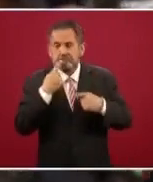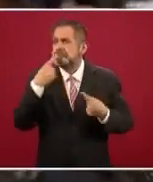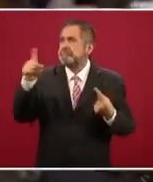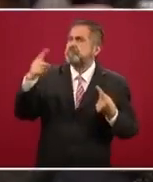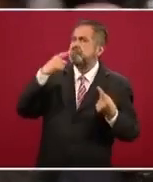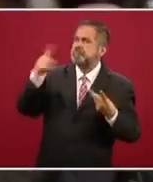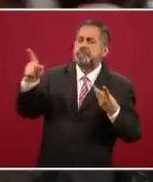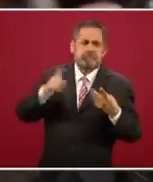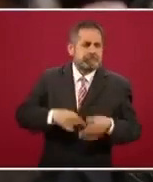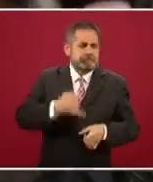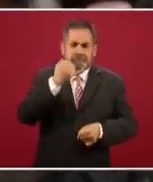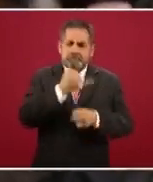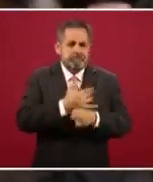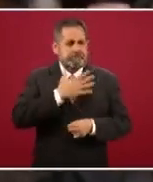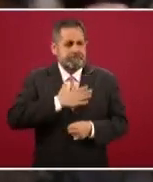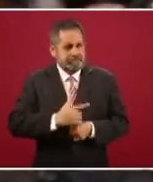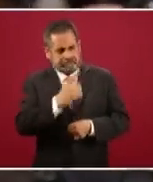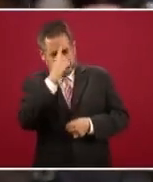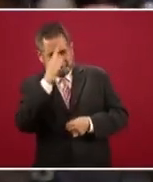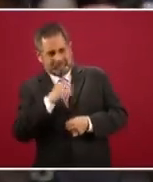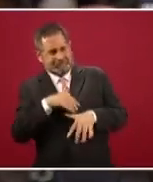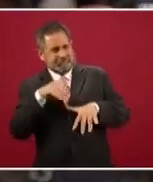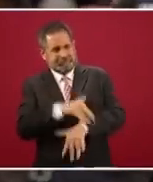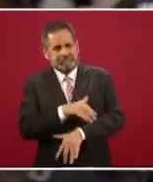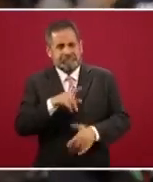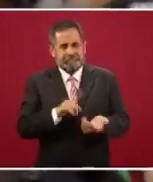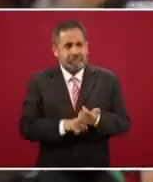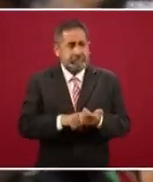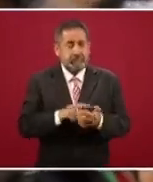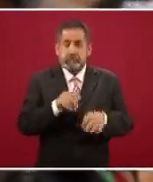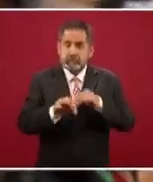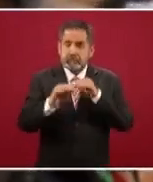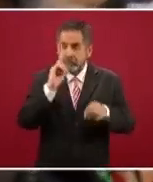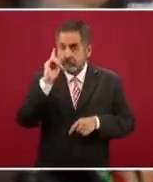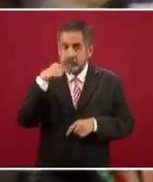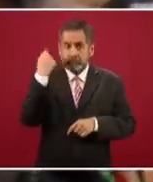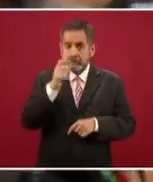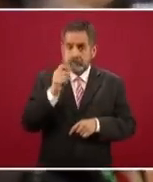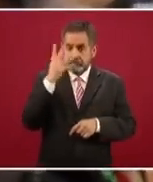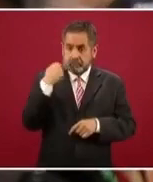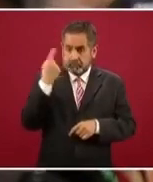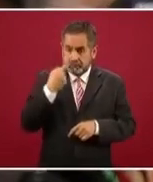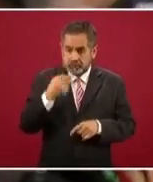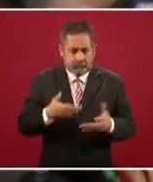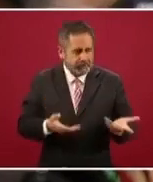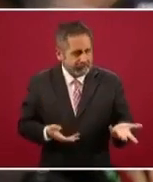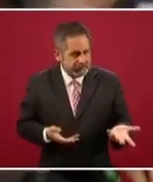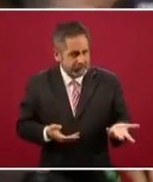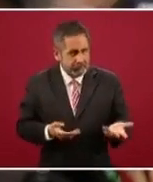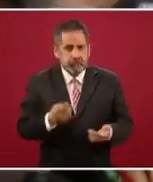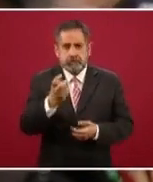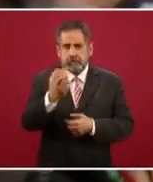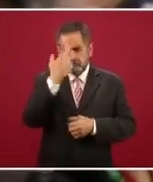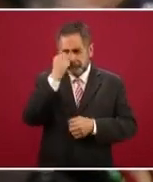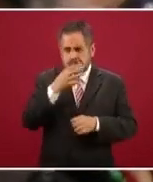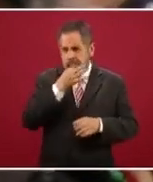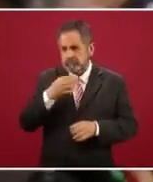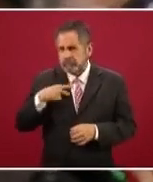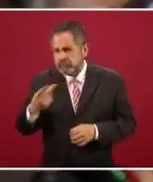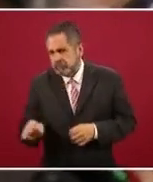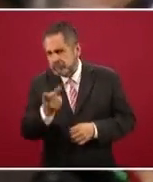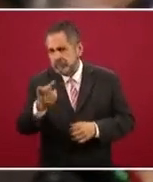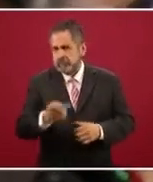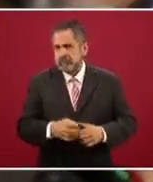denunciado tratos indignos y jornadas laborales de hasta 24 horas. Por esta razón tenemos las siguientes